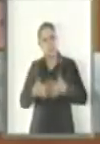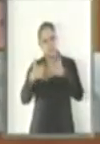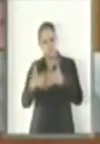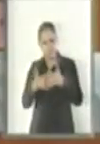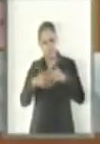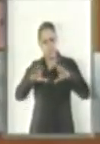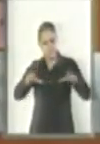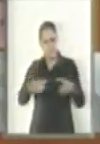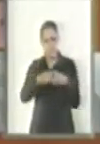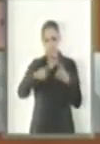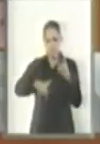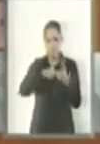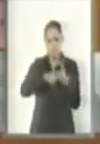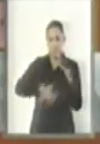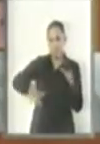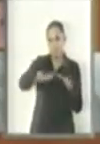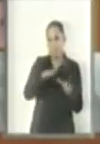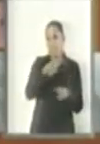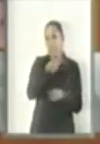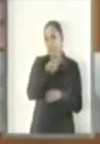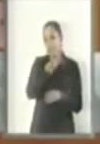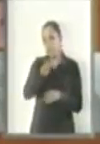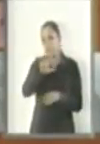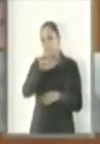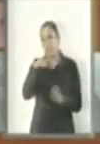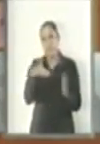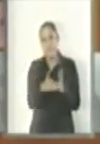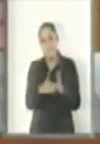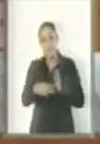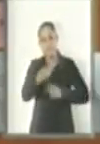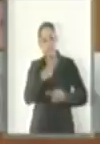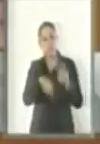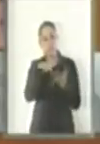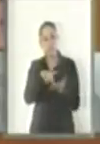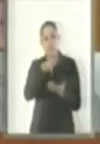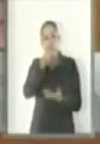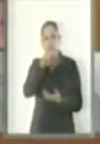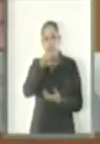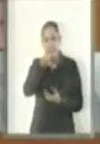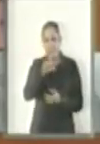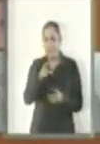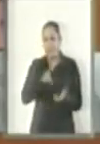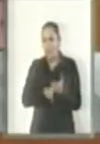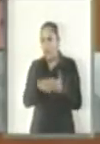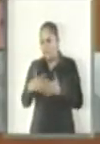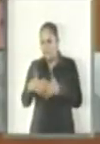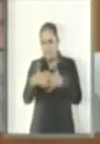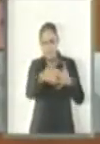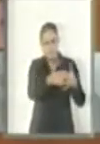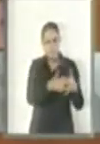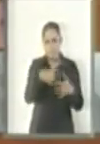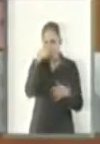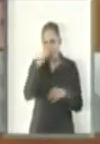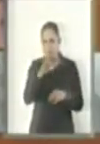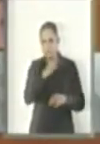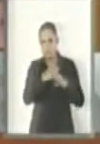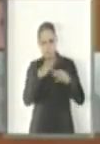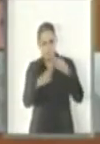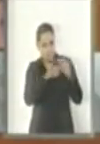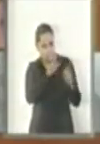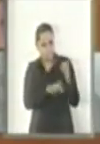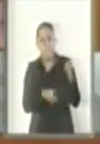clorados 3 de 250 mil toneladas anuales de producto terminado a 405